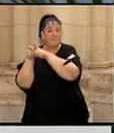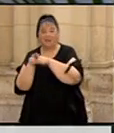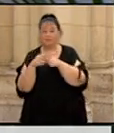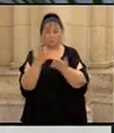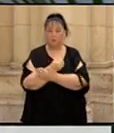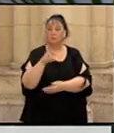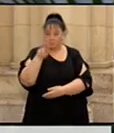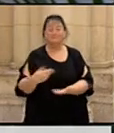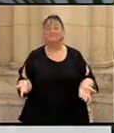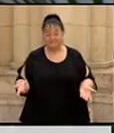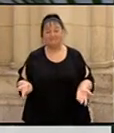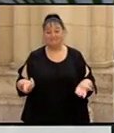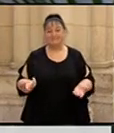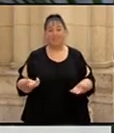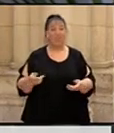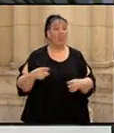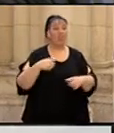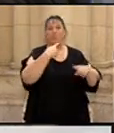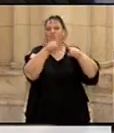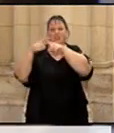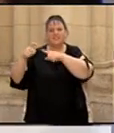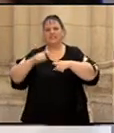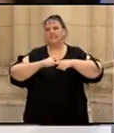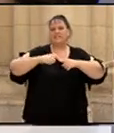todos, sin diferencia ni distinción.